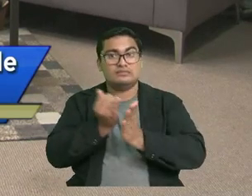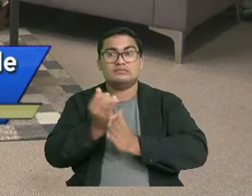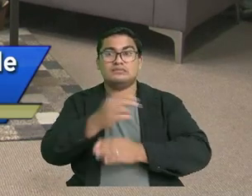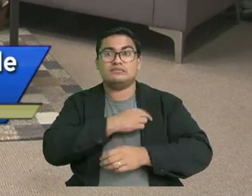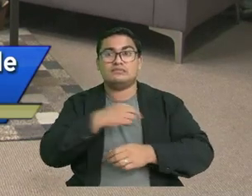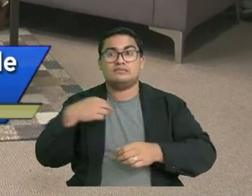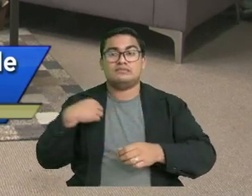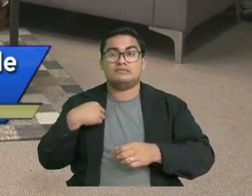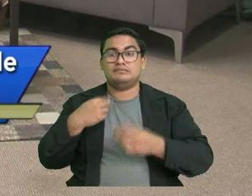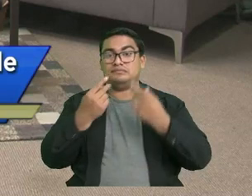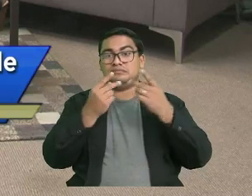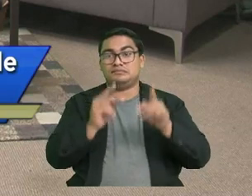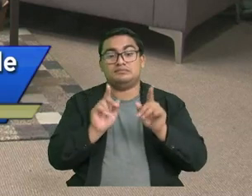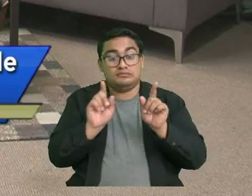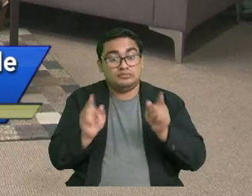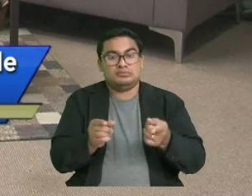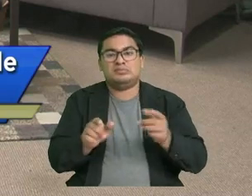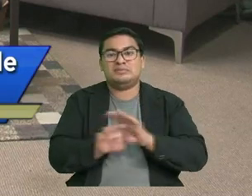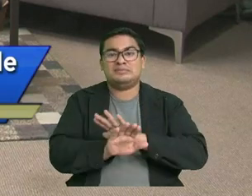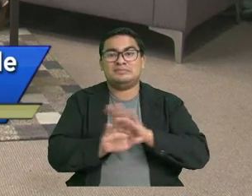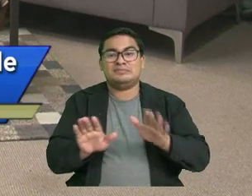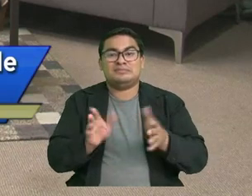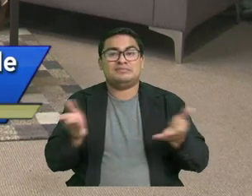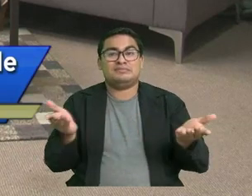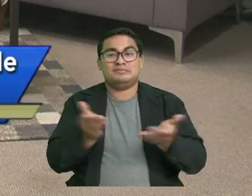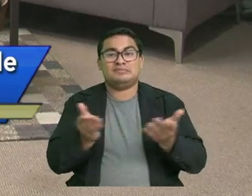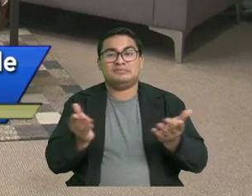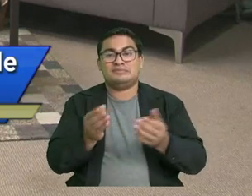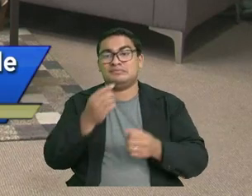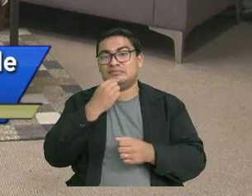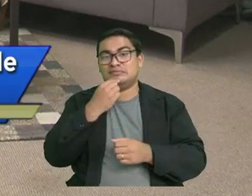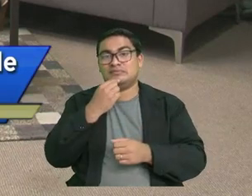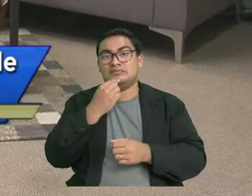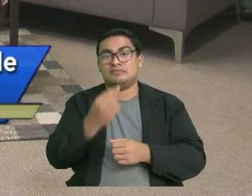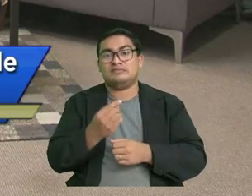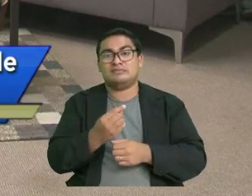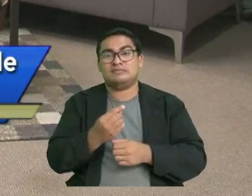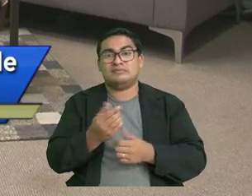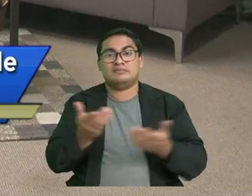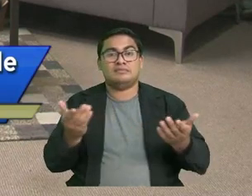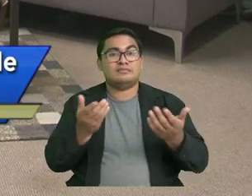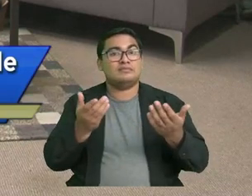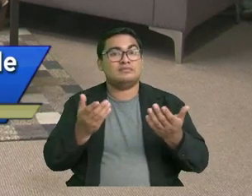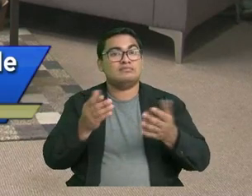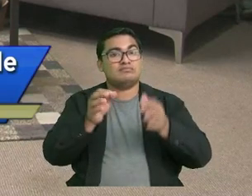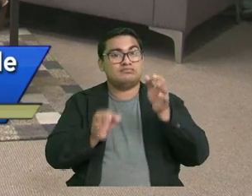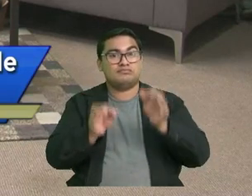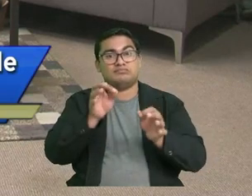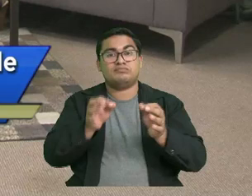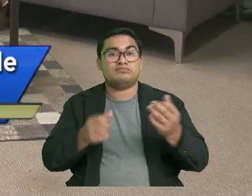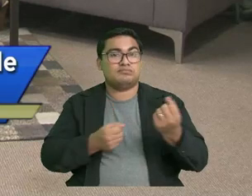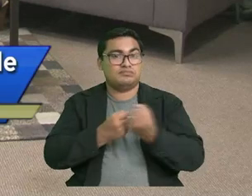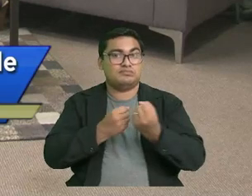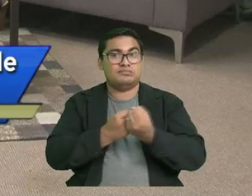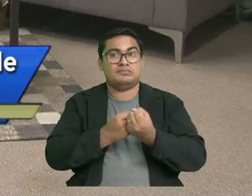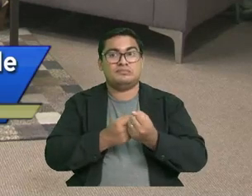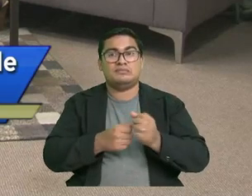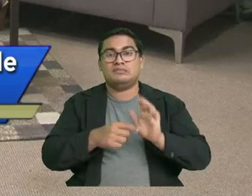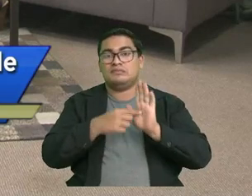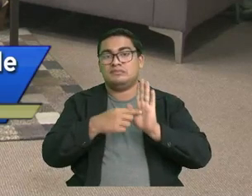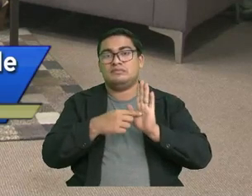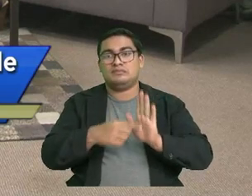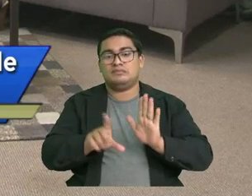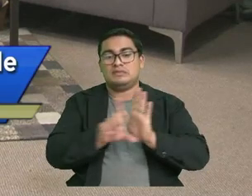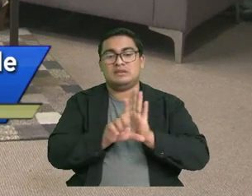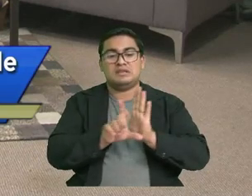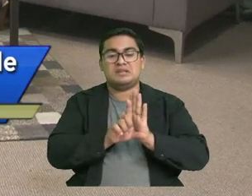Pero llegar a esta conclusión, digamos, tiene que ver con un respaldo jurídico, porque para decir que una ley no